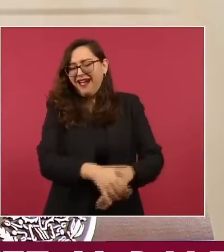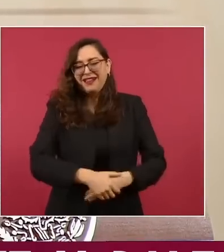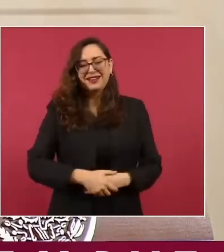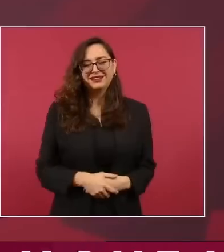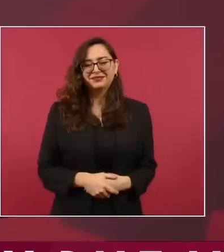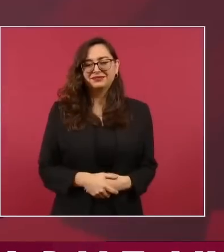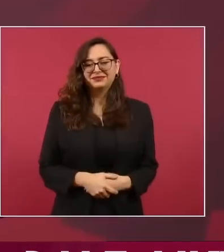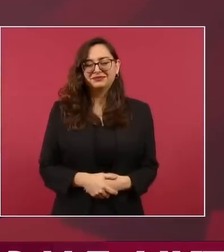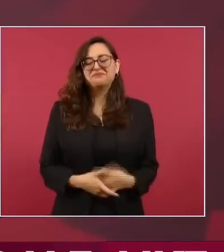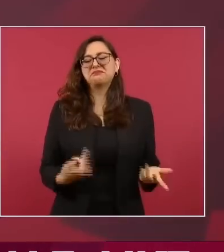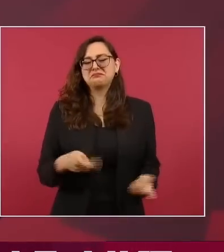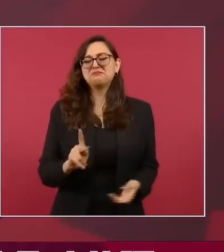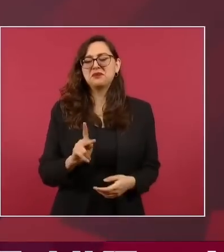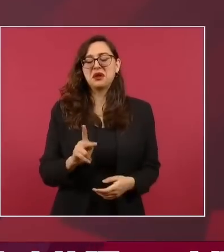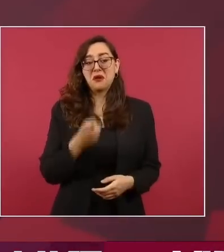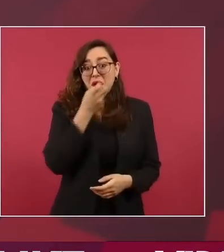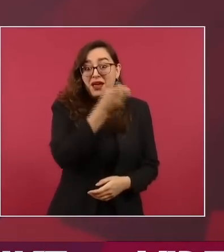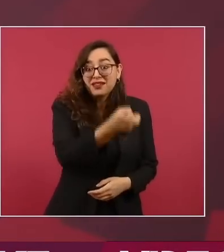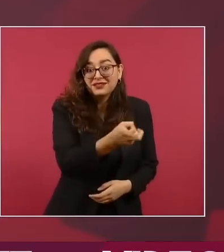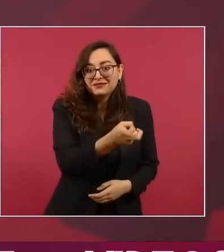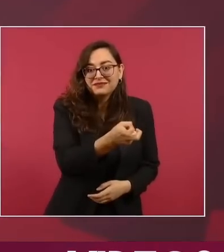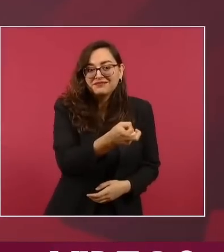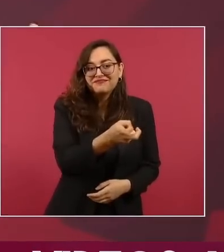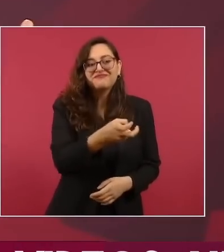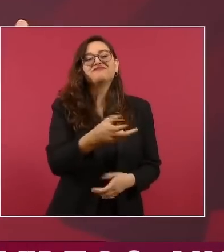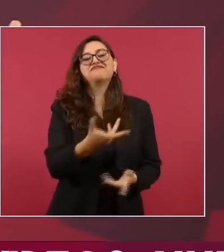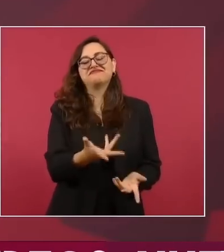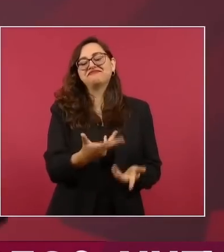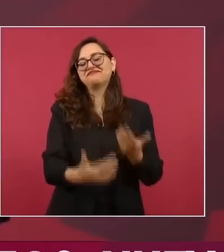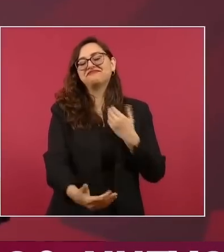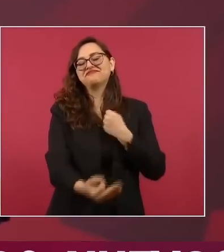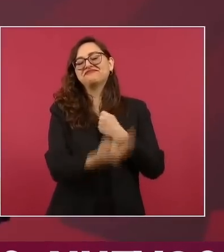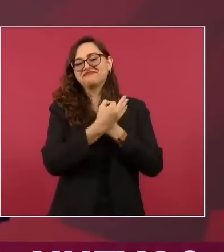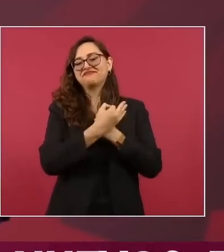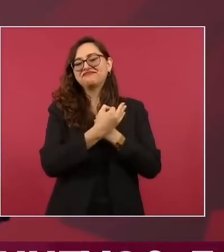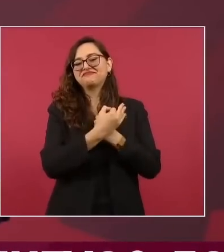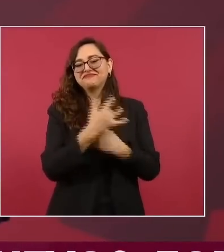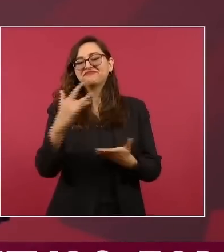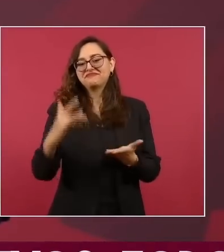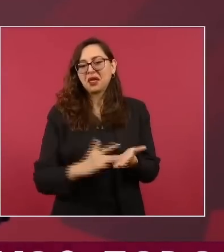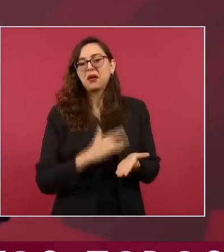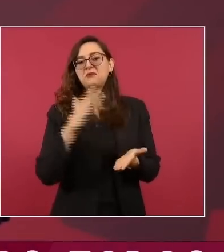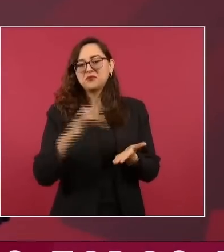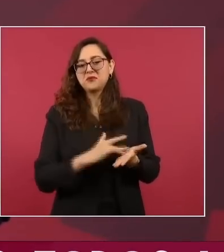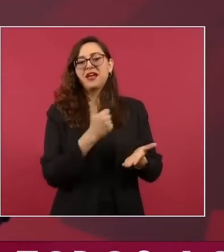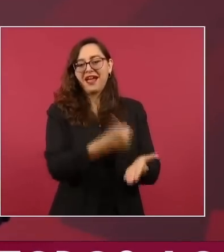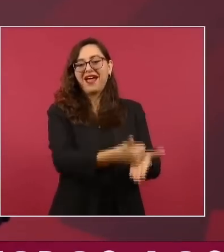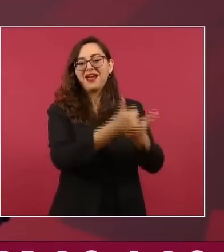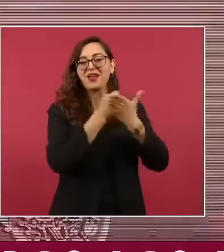nos ayudan, son buenos promotores de la transformación.